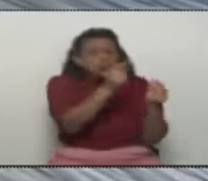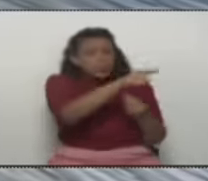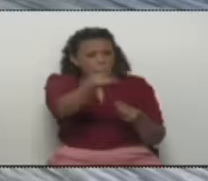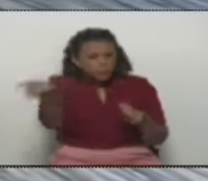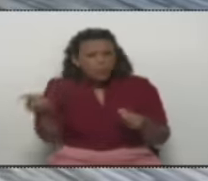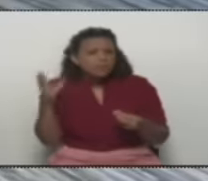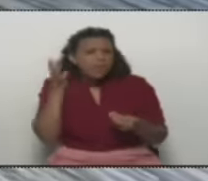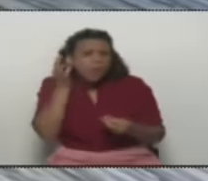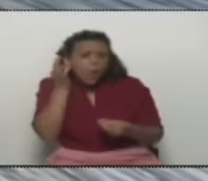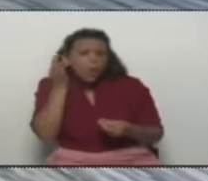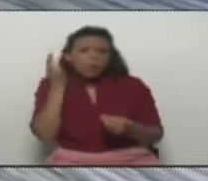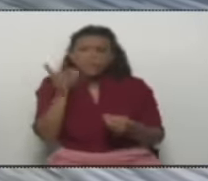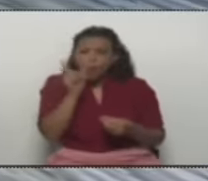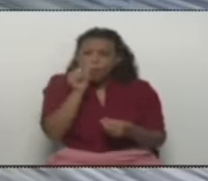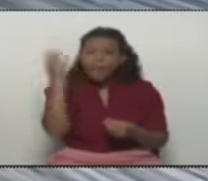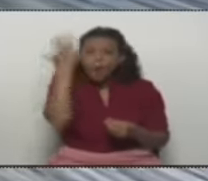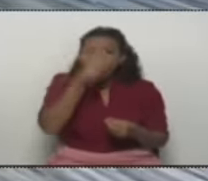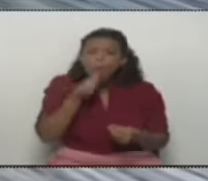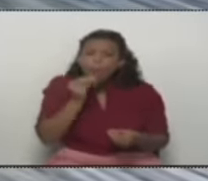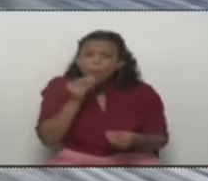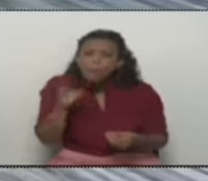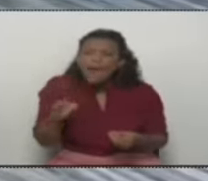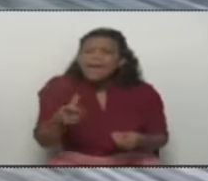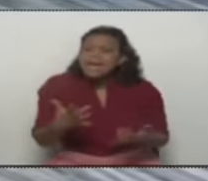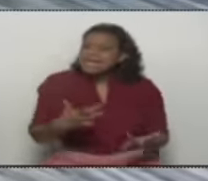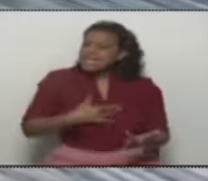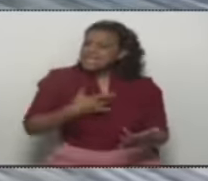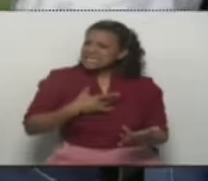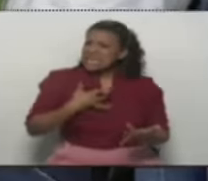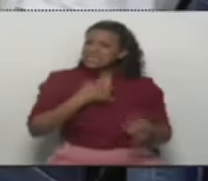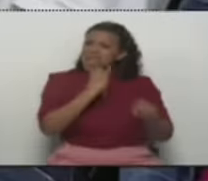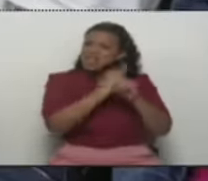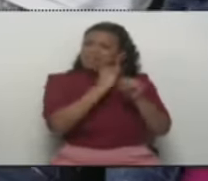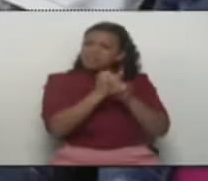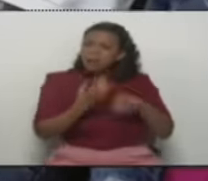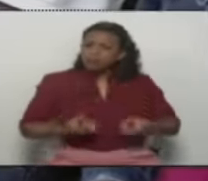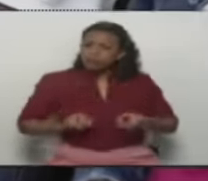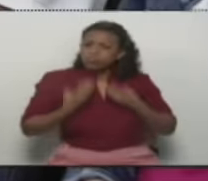muchachos, ¿quién produce Internet en el mundo?